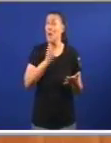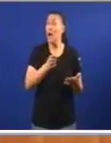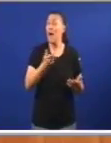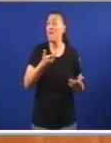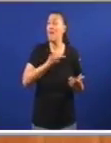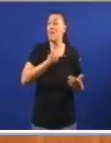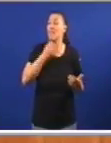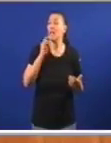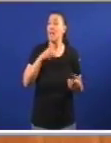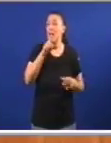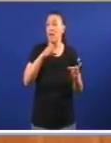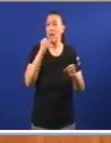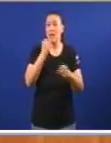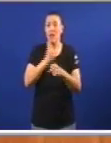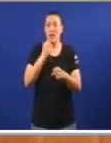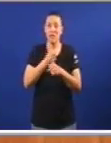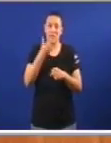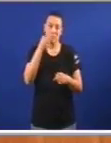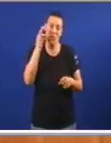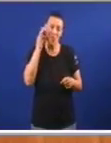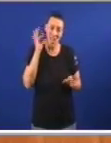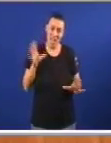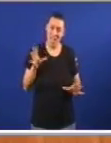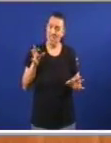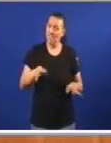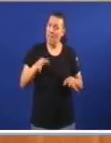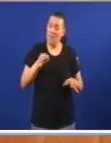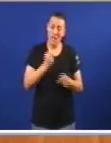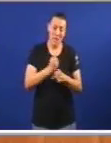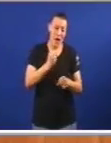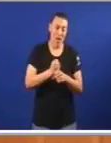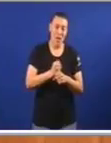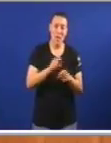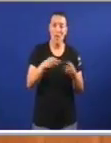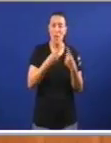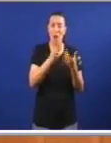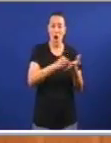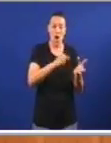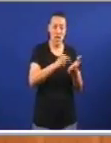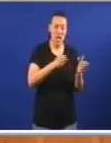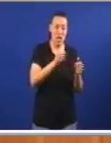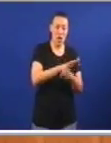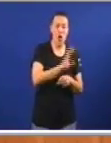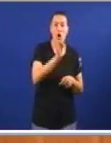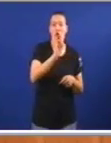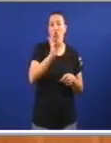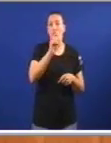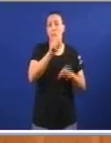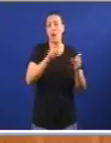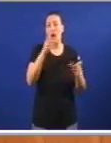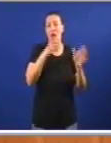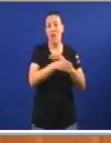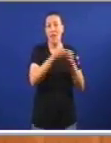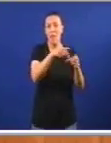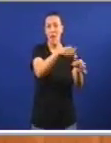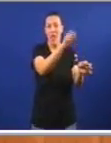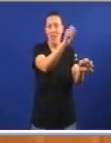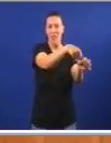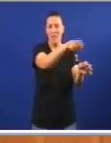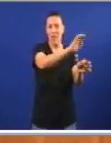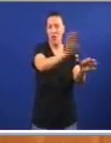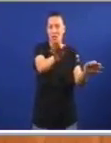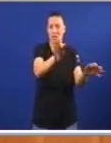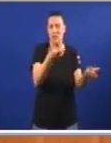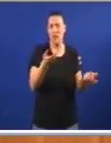as traballadoras e os traballadores, da igual que sexan as que concatenan os contratos ou as que terían que acceder a esas prazas